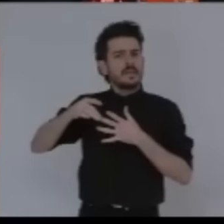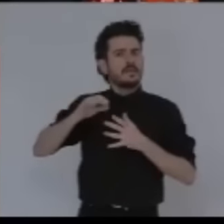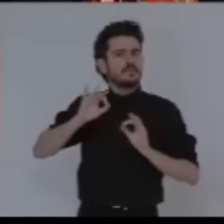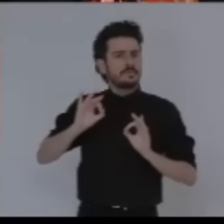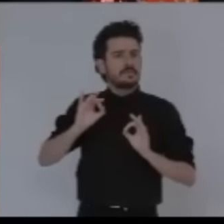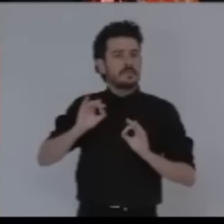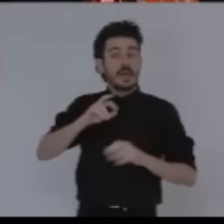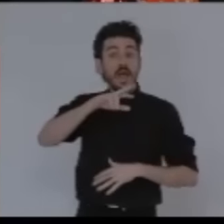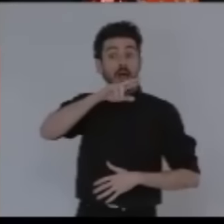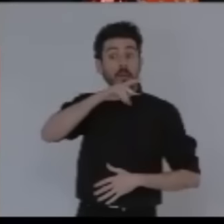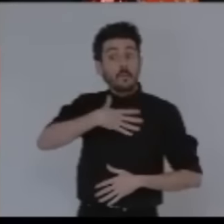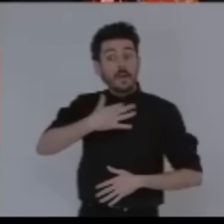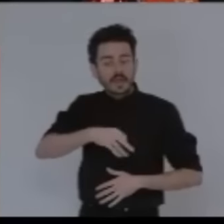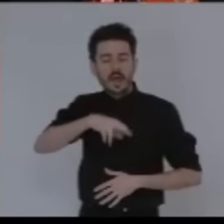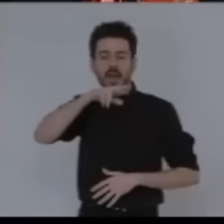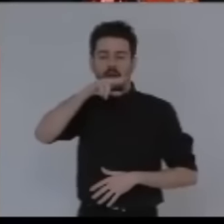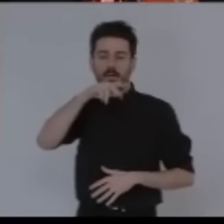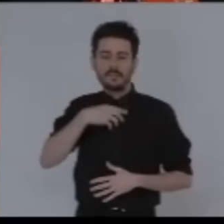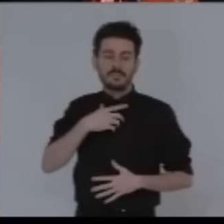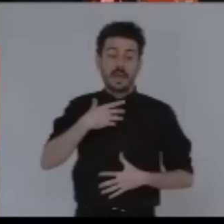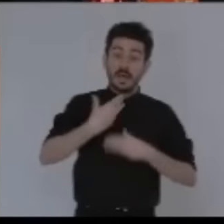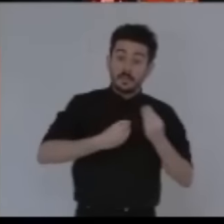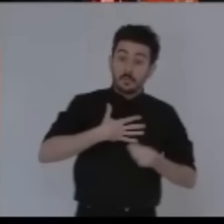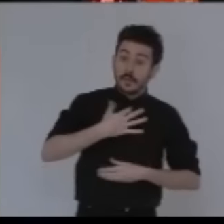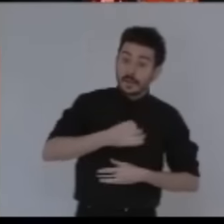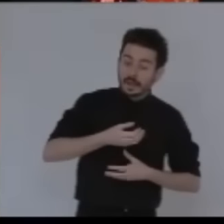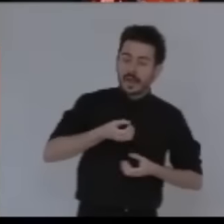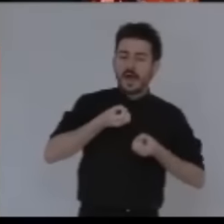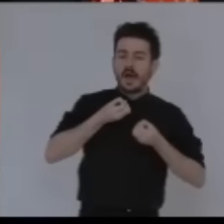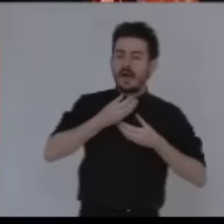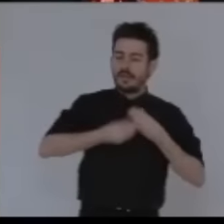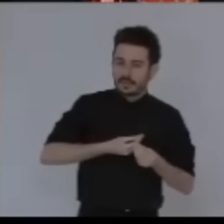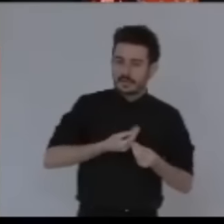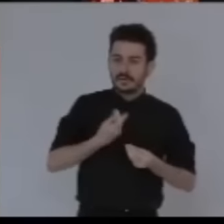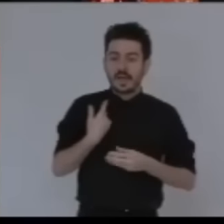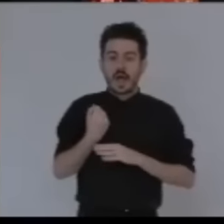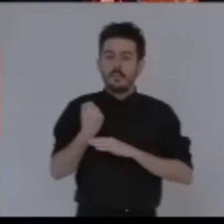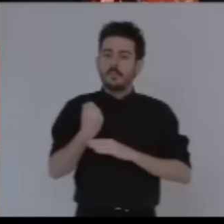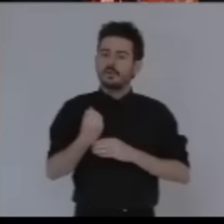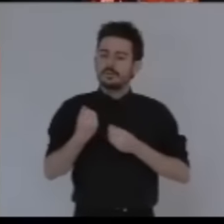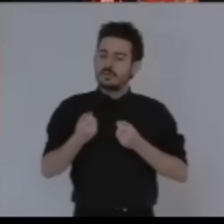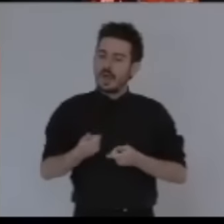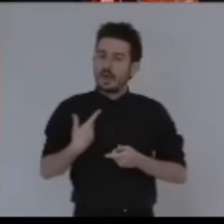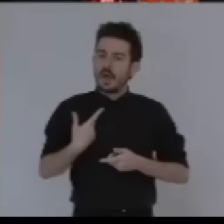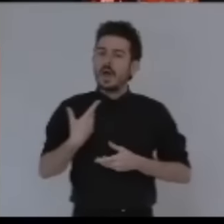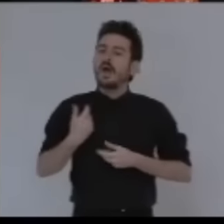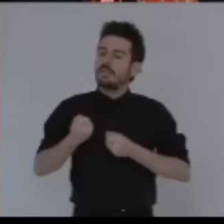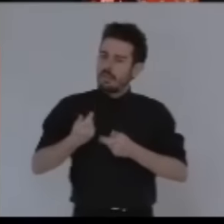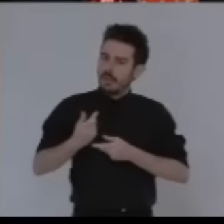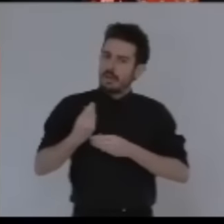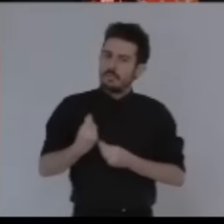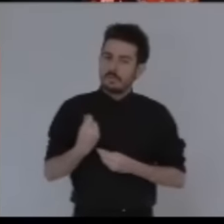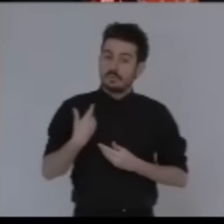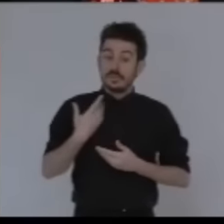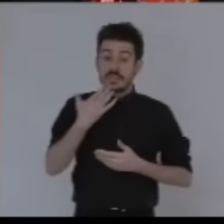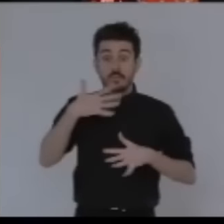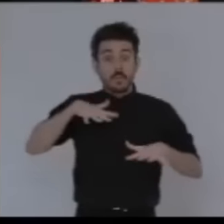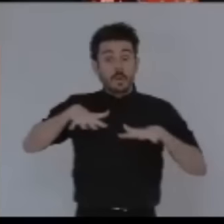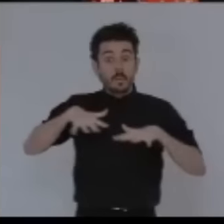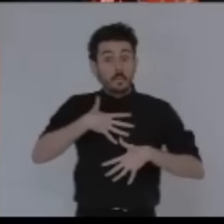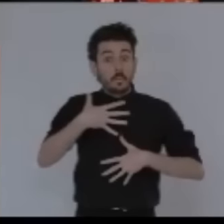que hable. El que pueda hacer, que haga. El que pueda aportar, que aporte. El que se pueda mover, que se